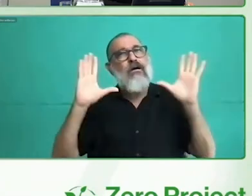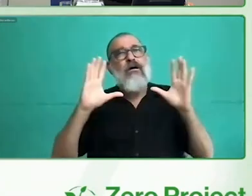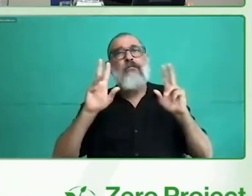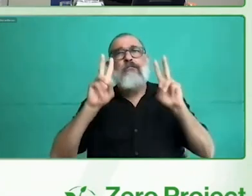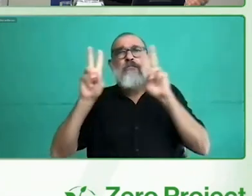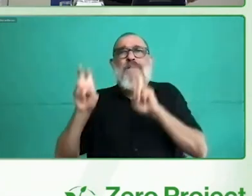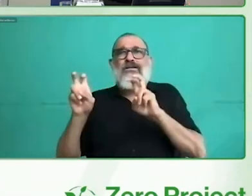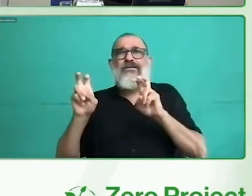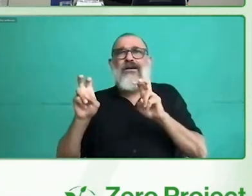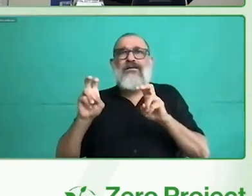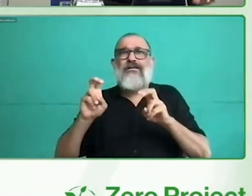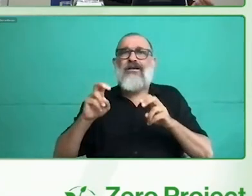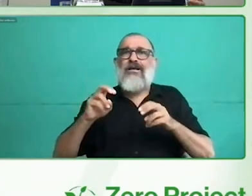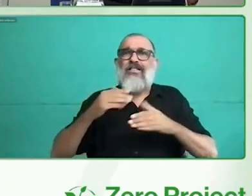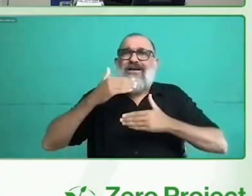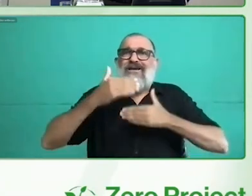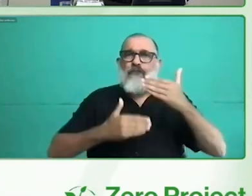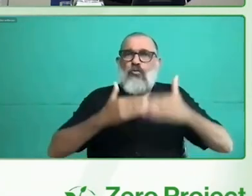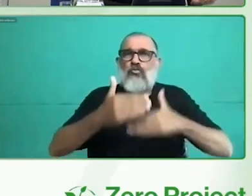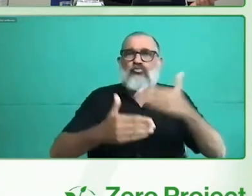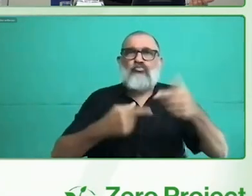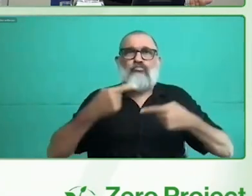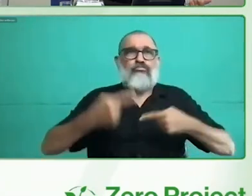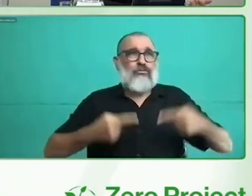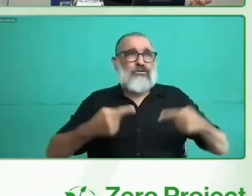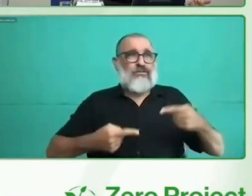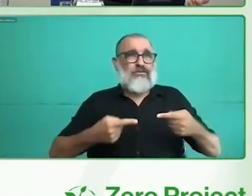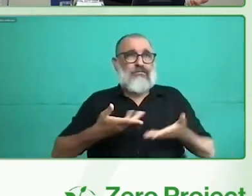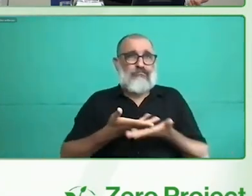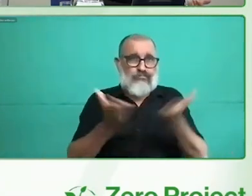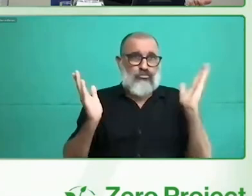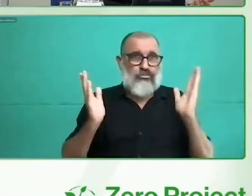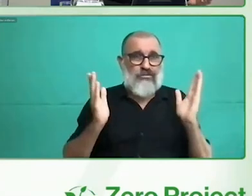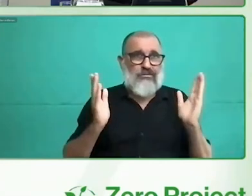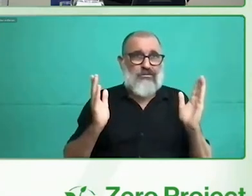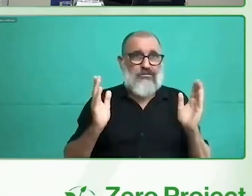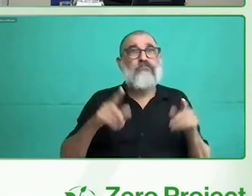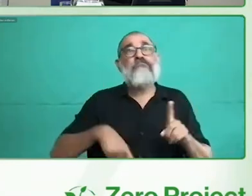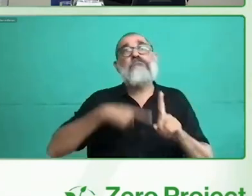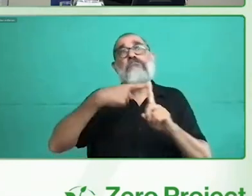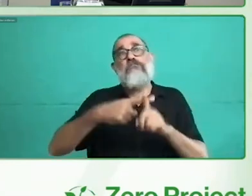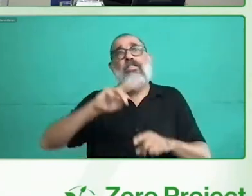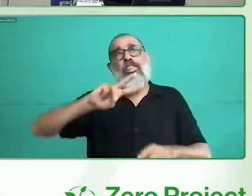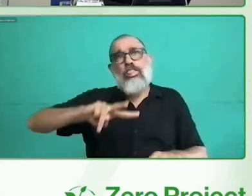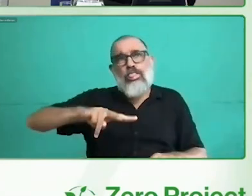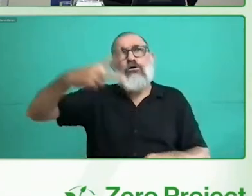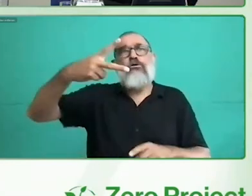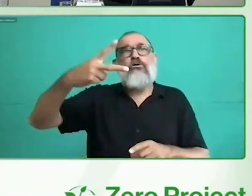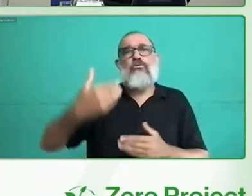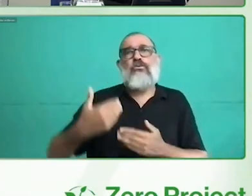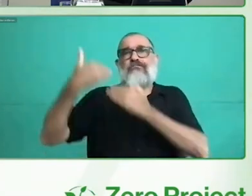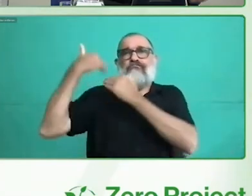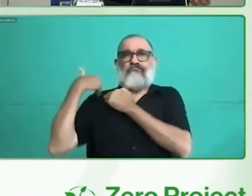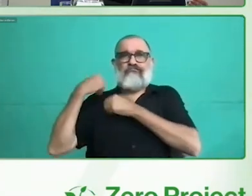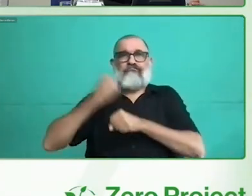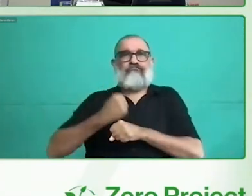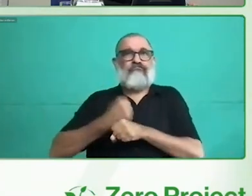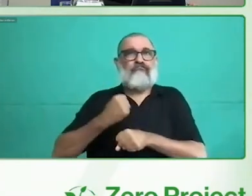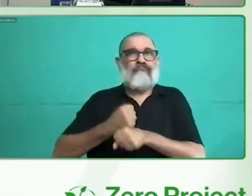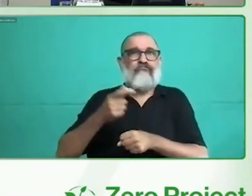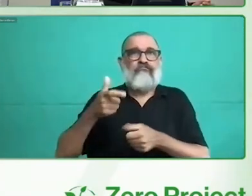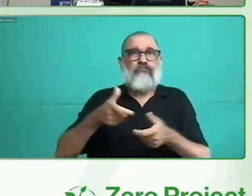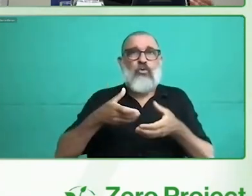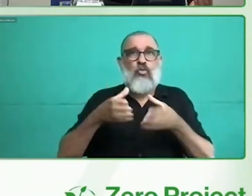17 años, ahí justo donde están ya buscando entender el entorno más educativo, hacia qué